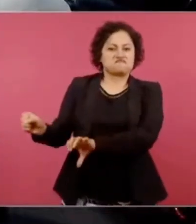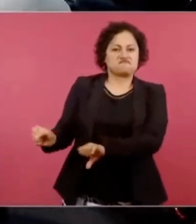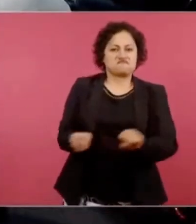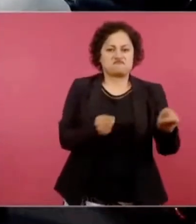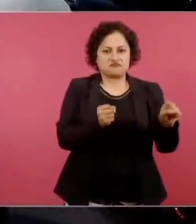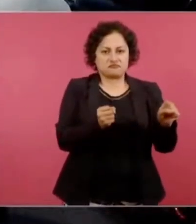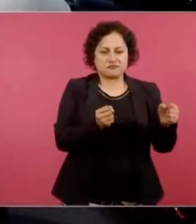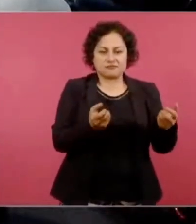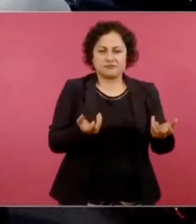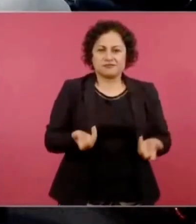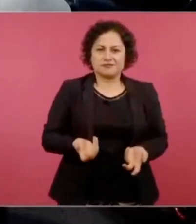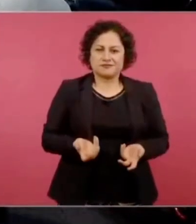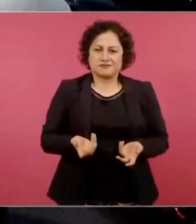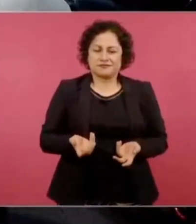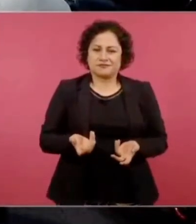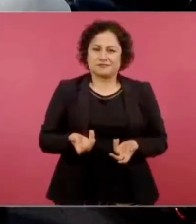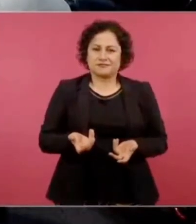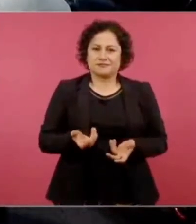esa